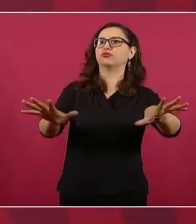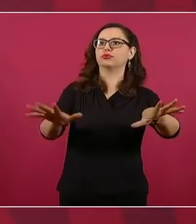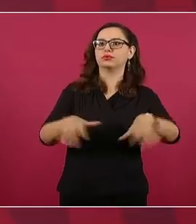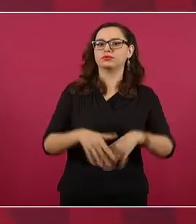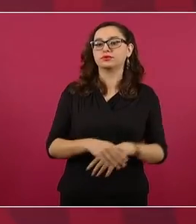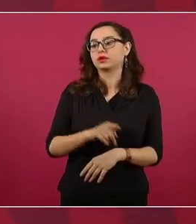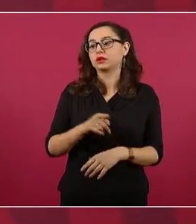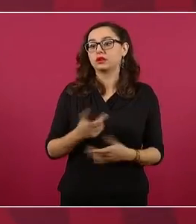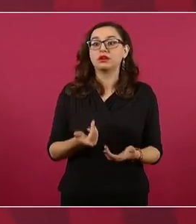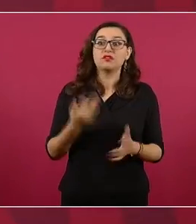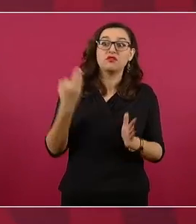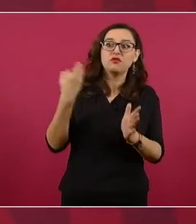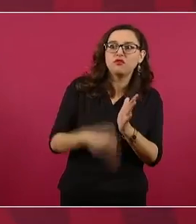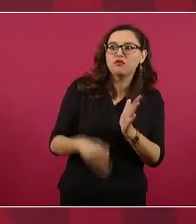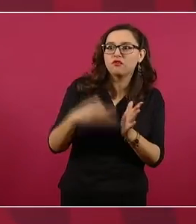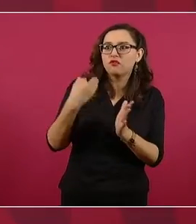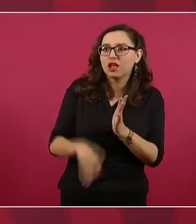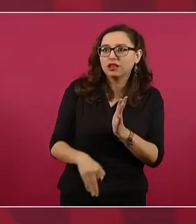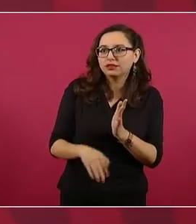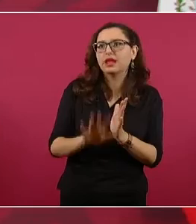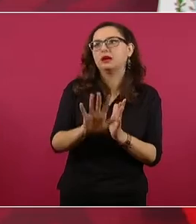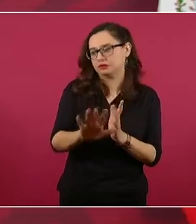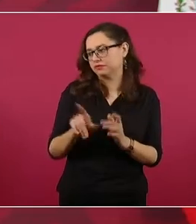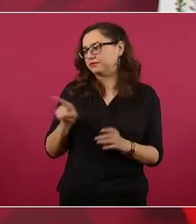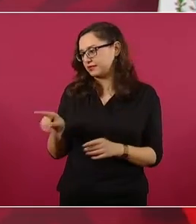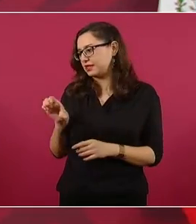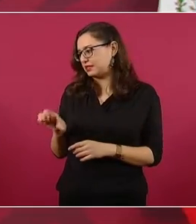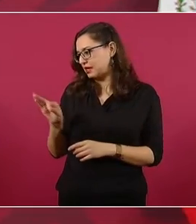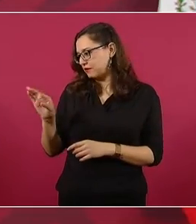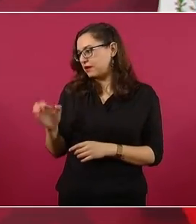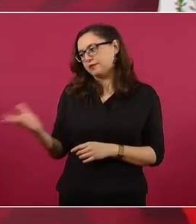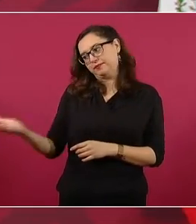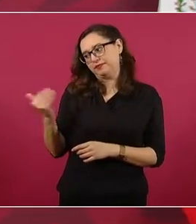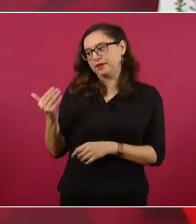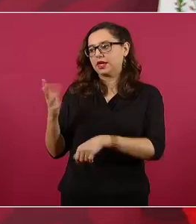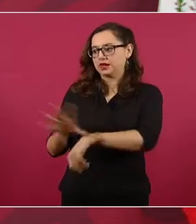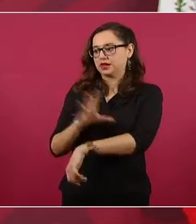y luego las de la Comisión Federal de Electricidad.